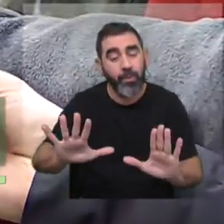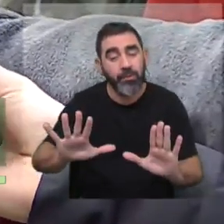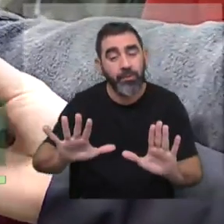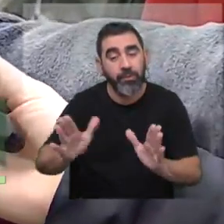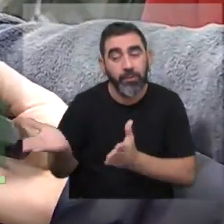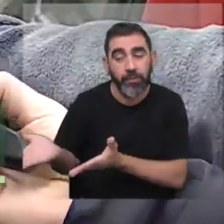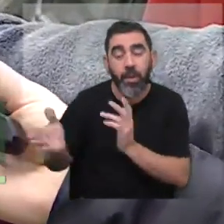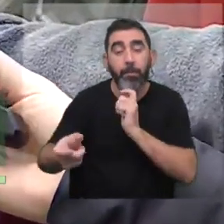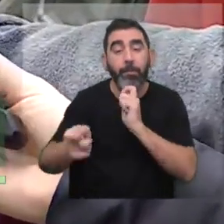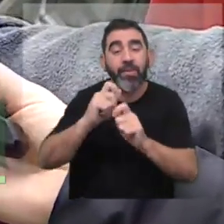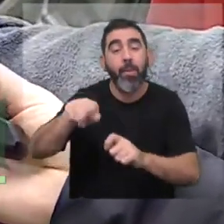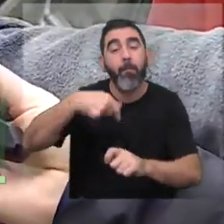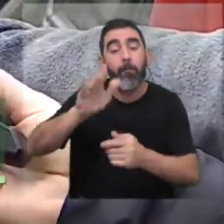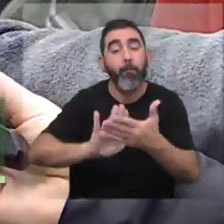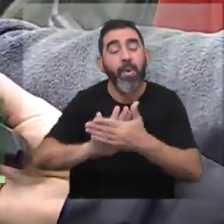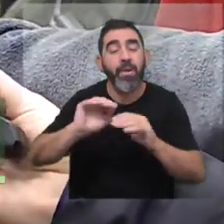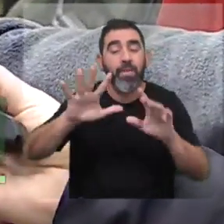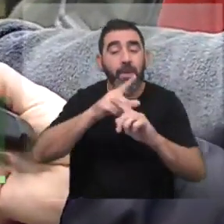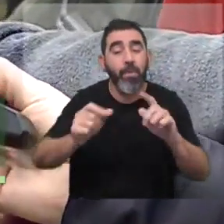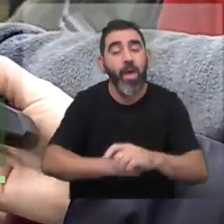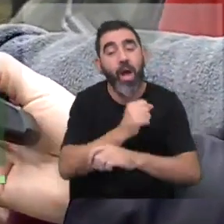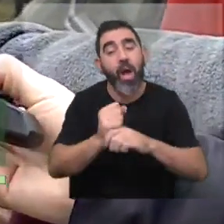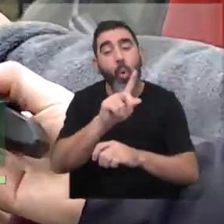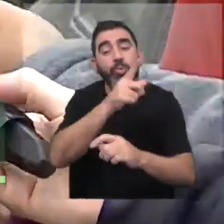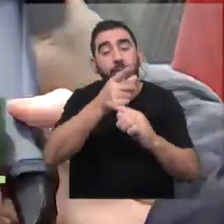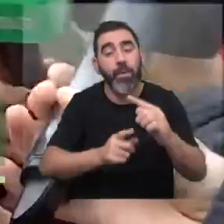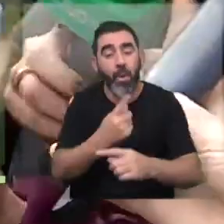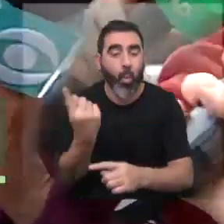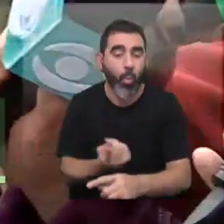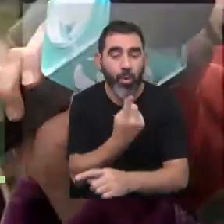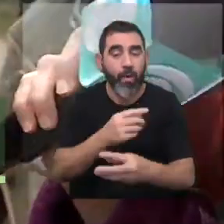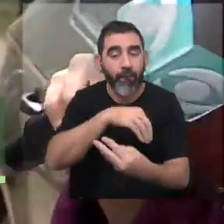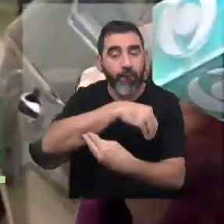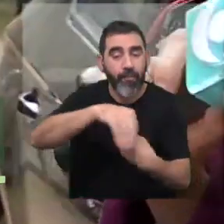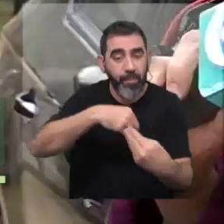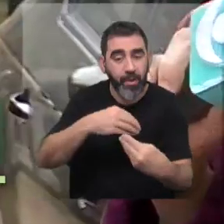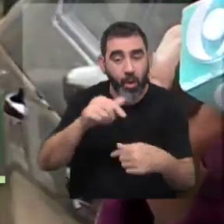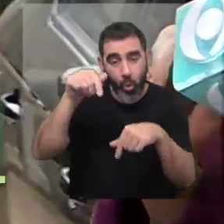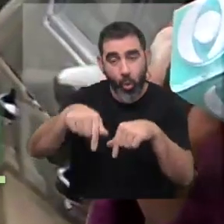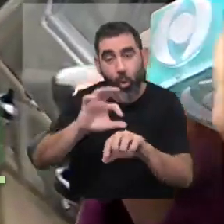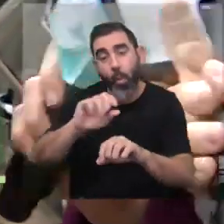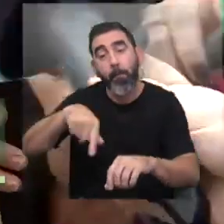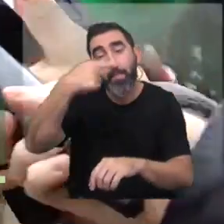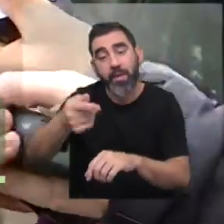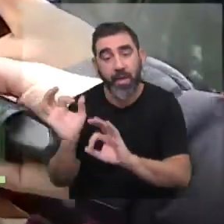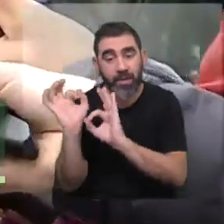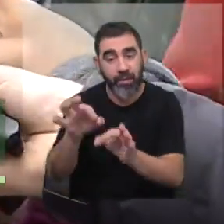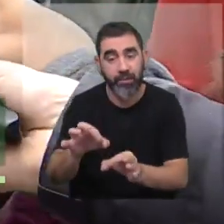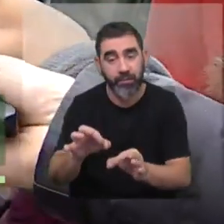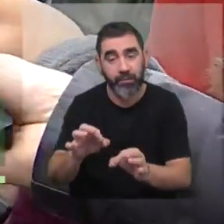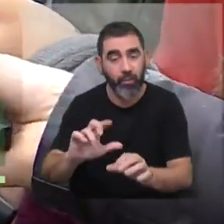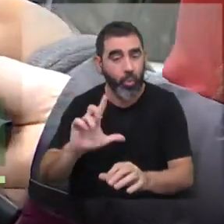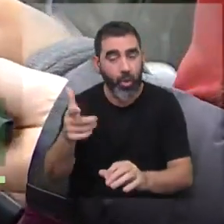reciba a la prensa mañana de mañana de 10:30 a 11:30 familiares no está establecido que venga hoy o mañana no está